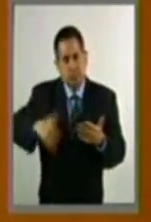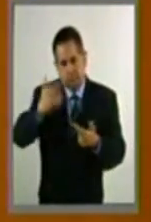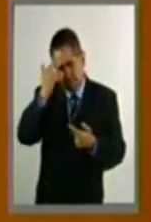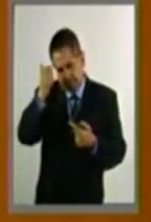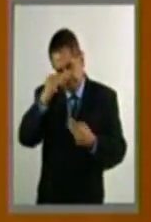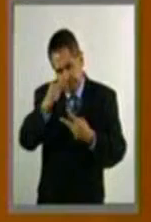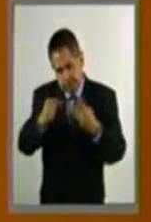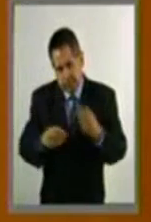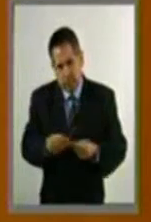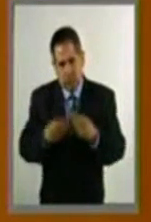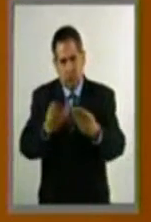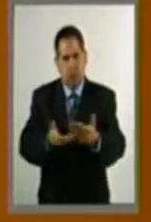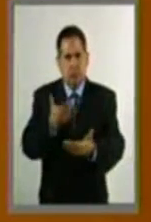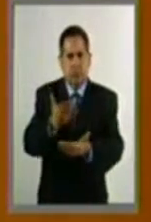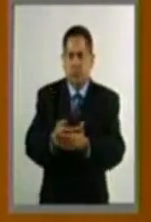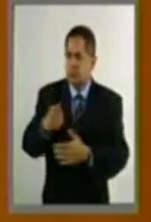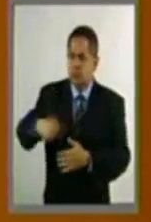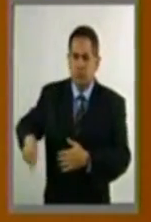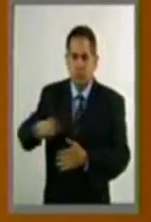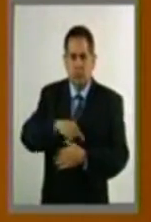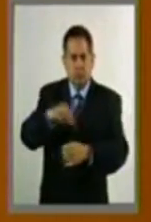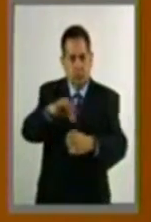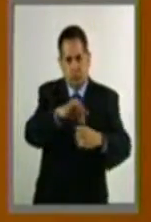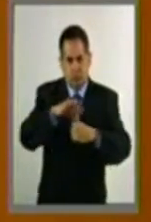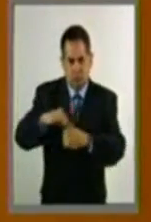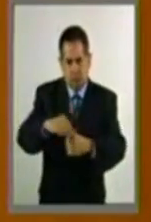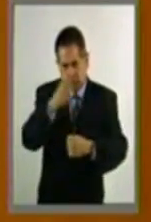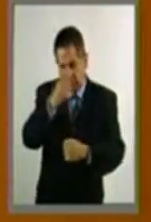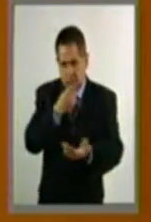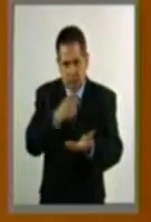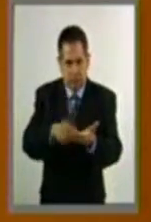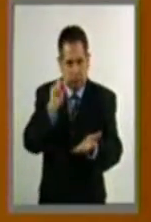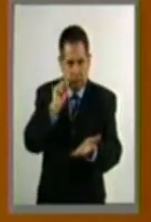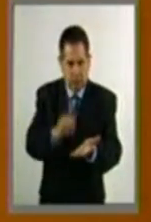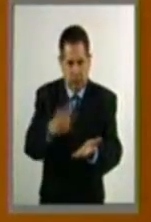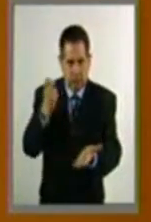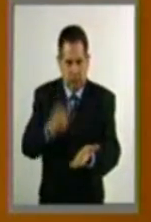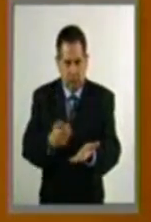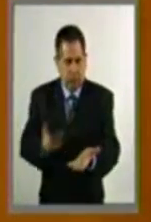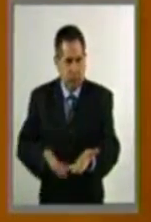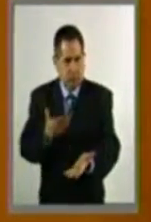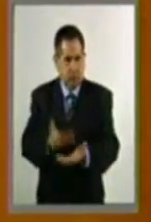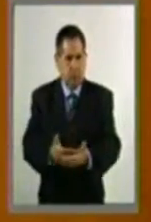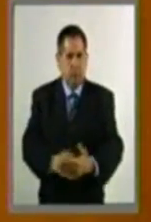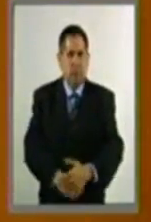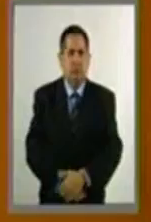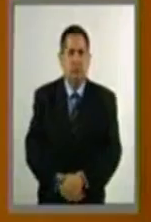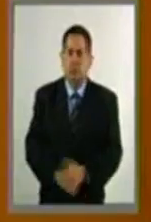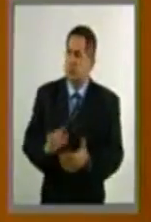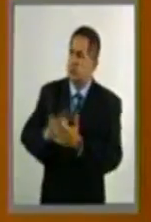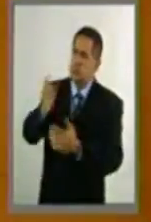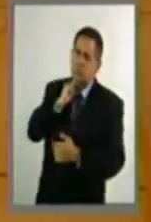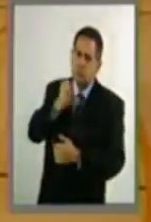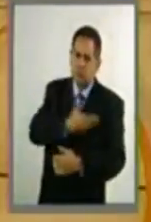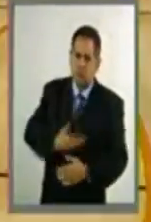expuestas, solicitamos su voto favorable a esta propuesta. Muchas gracias, señor presidente. Gracias.